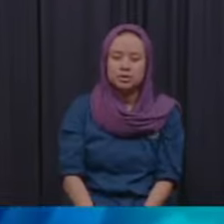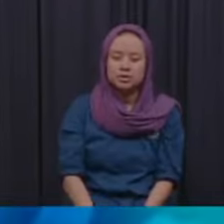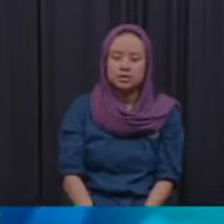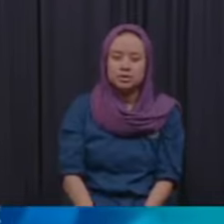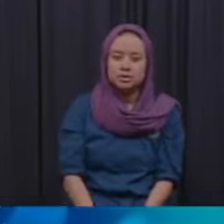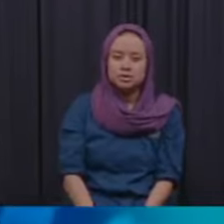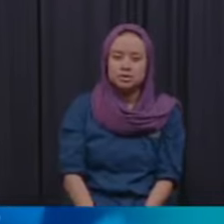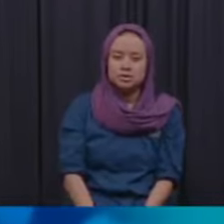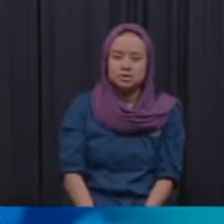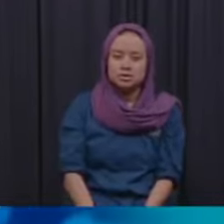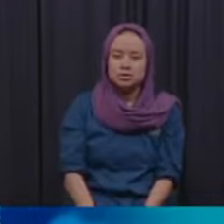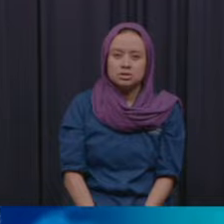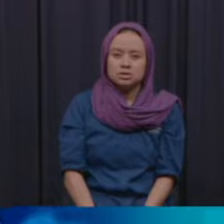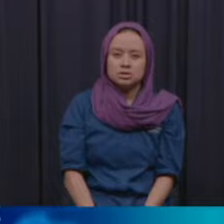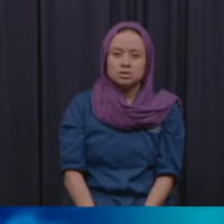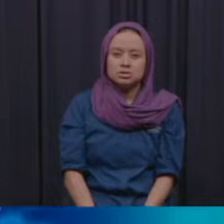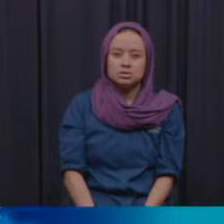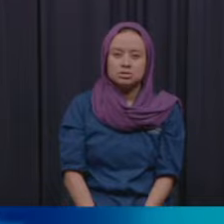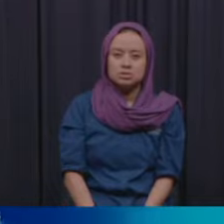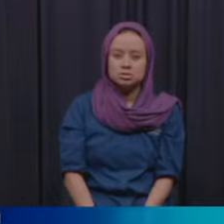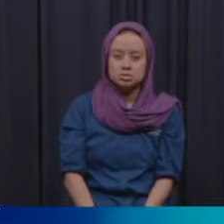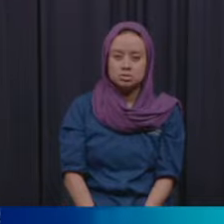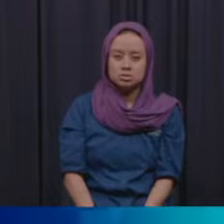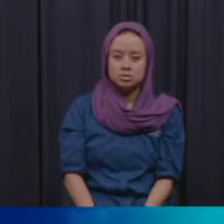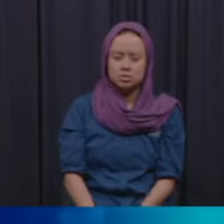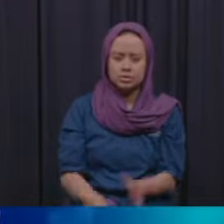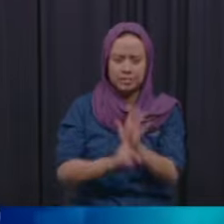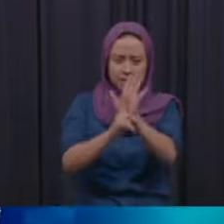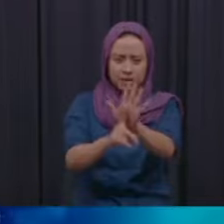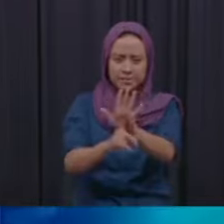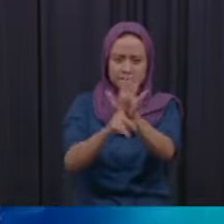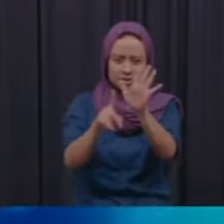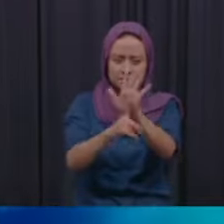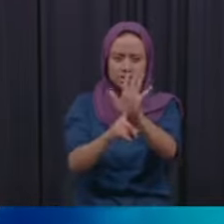Háganse un poquito más hacia acá para que puedan venir los hermanos.